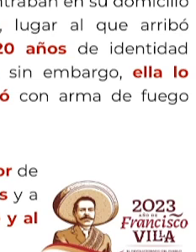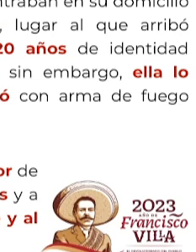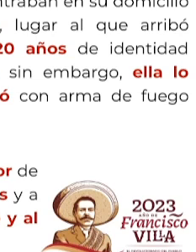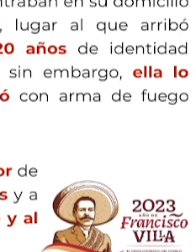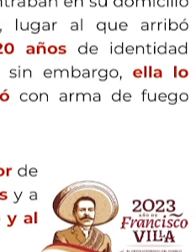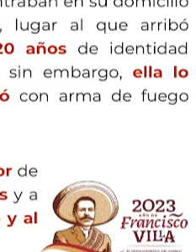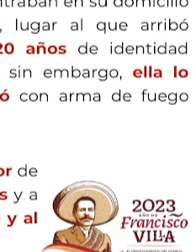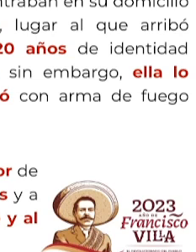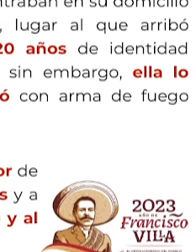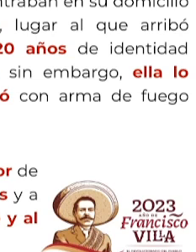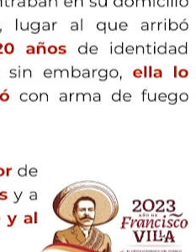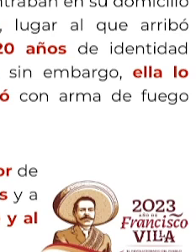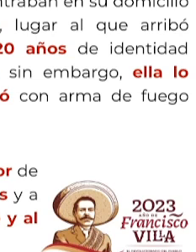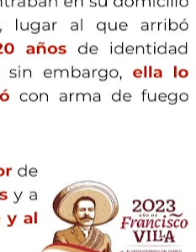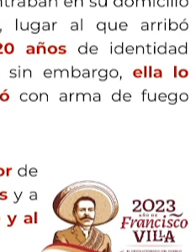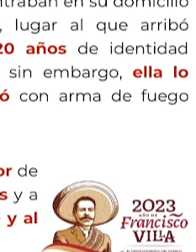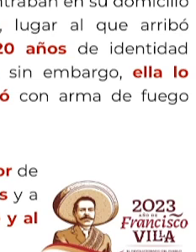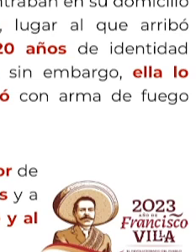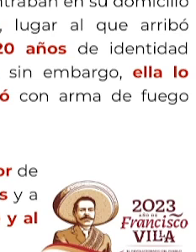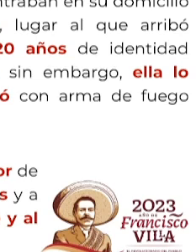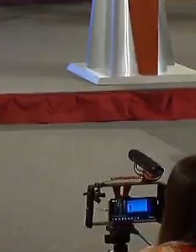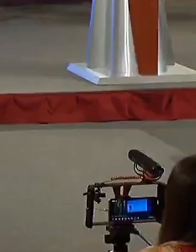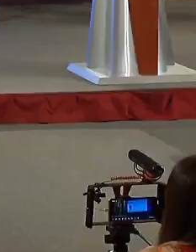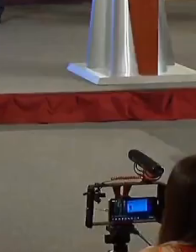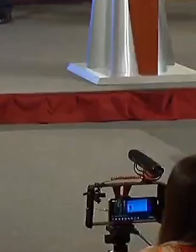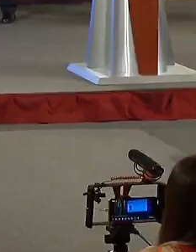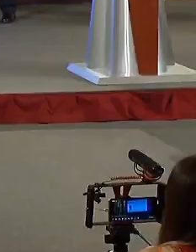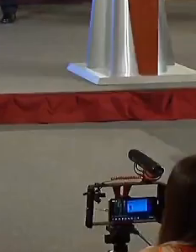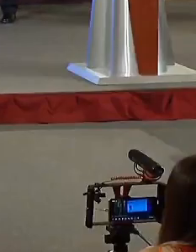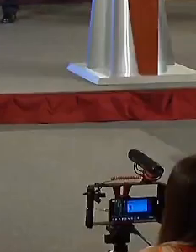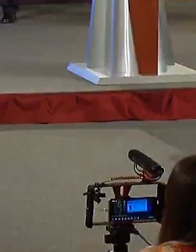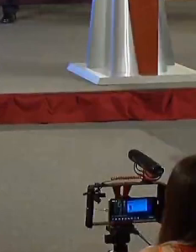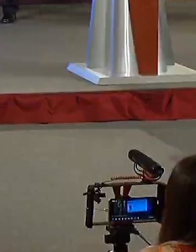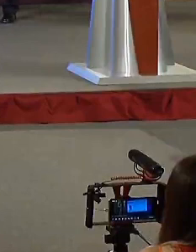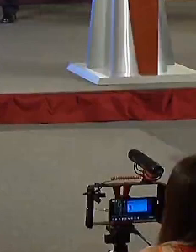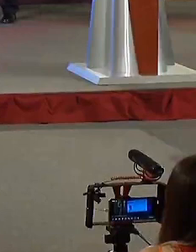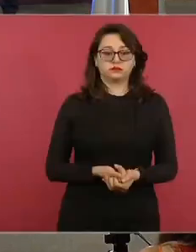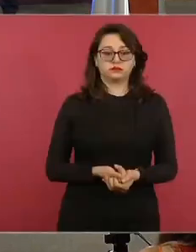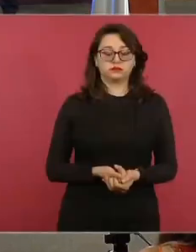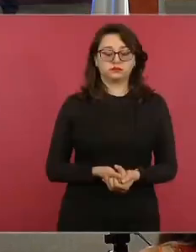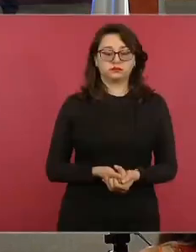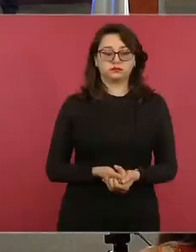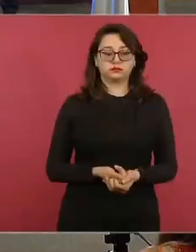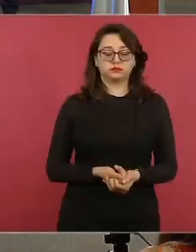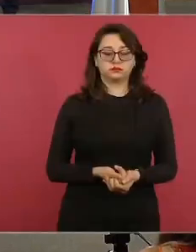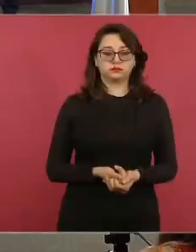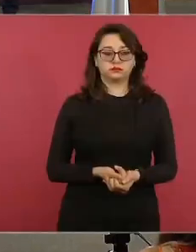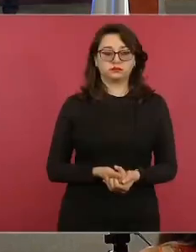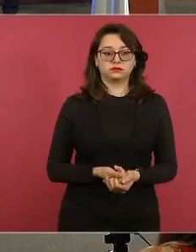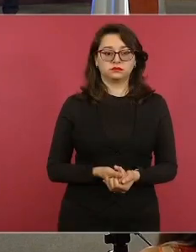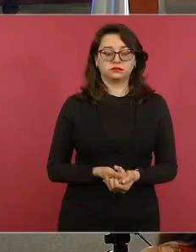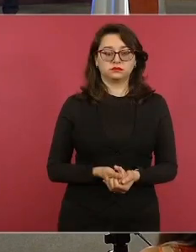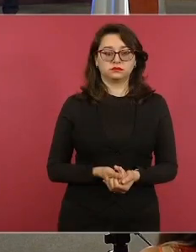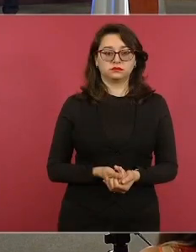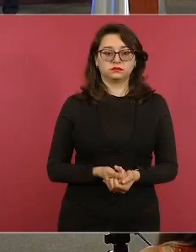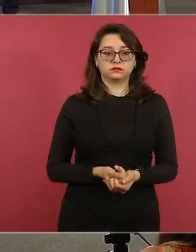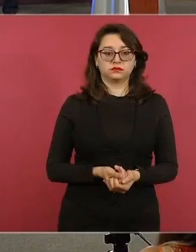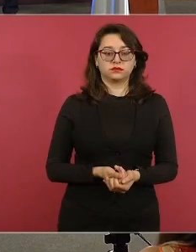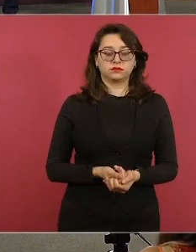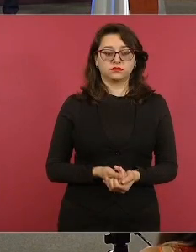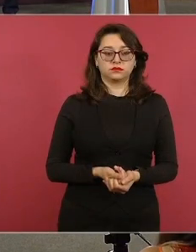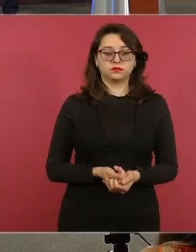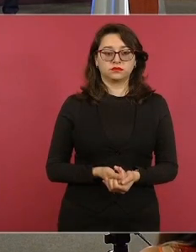sin embargo ella lo rechazó por este motivo Sebastián le disparó con arma de fuego provocándole la muerte y